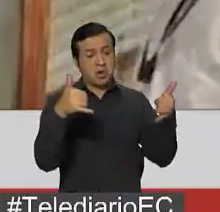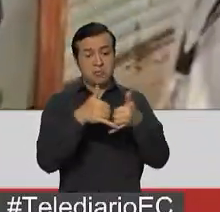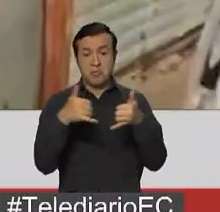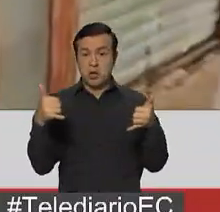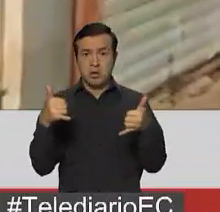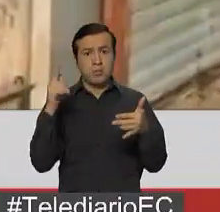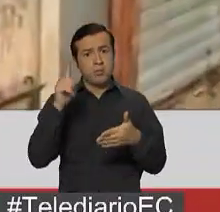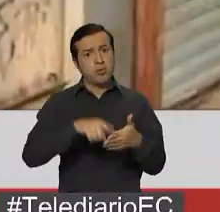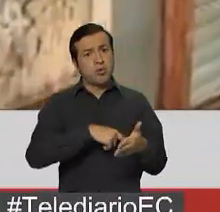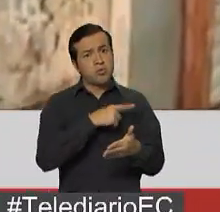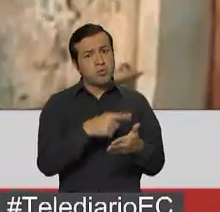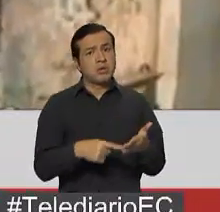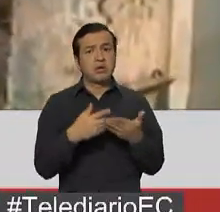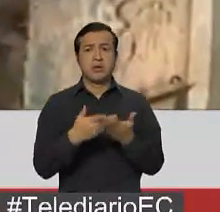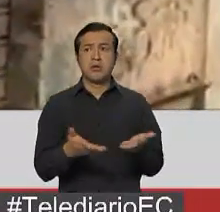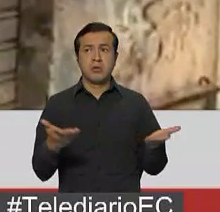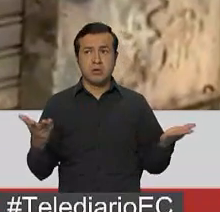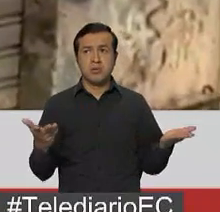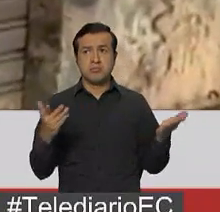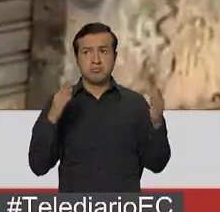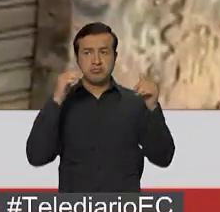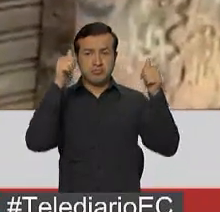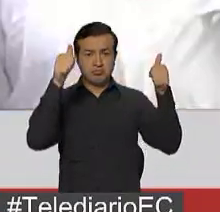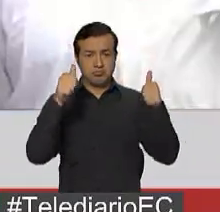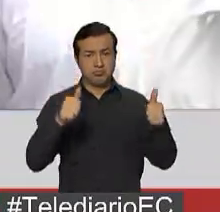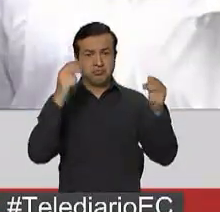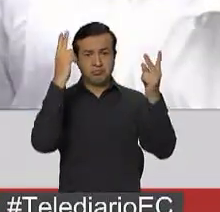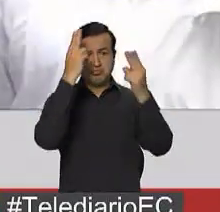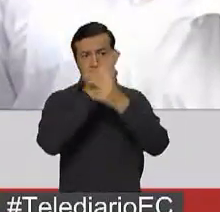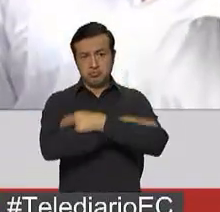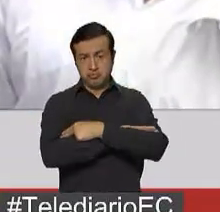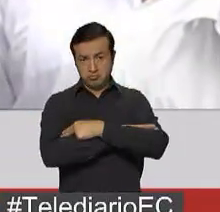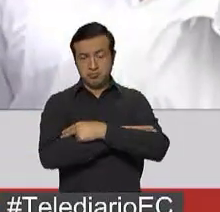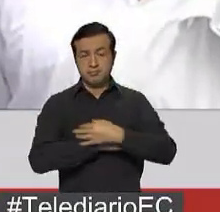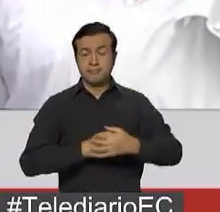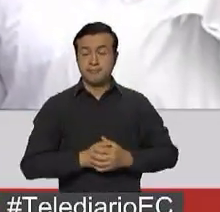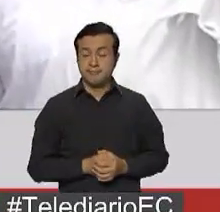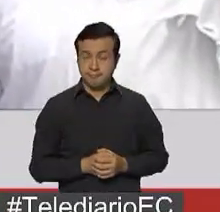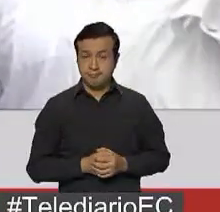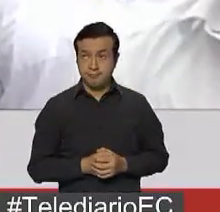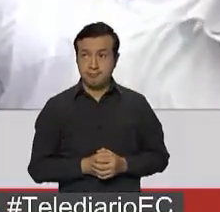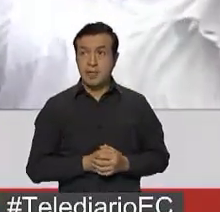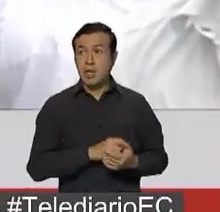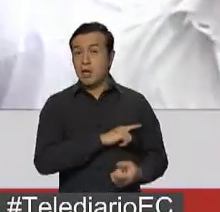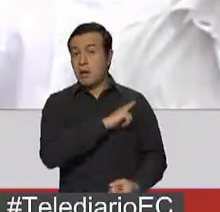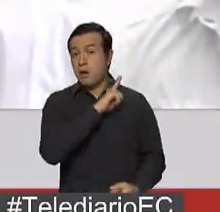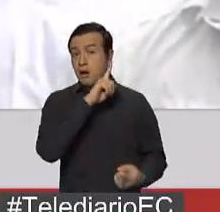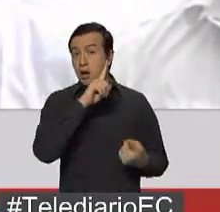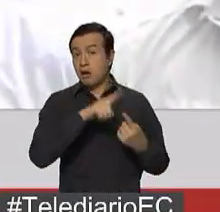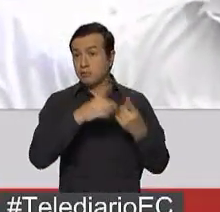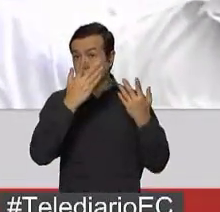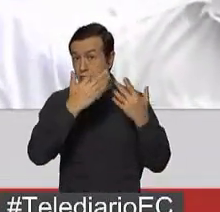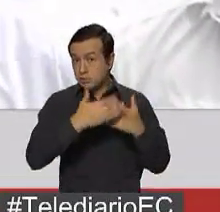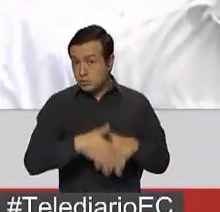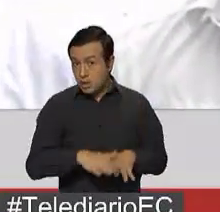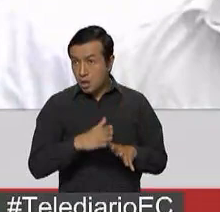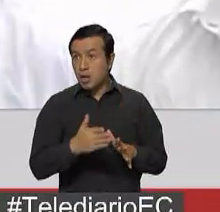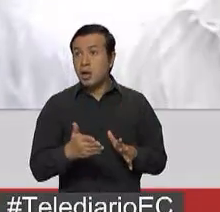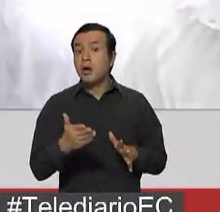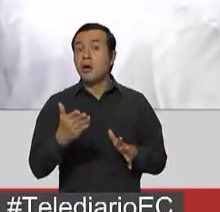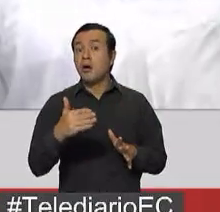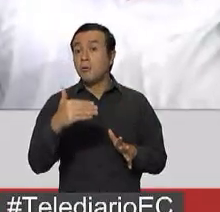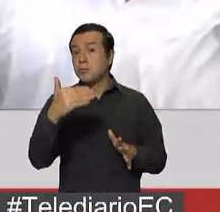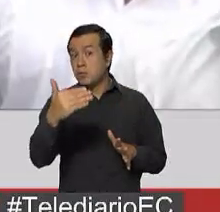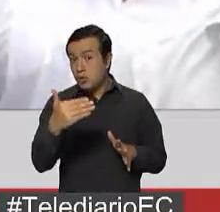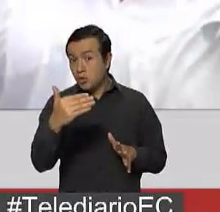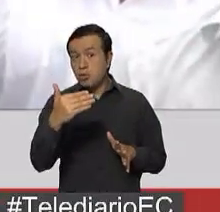que no estaban autorizados y fueron clausurados que se mantendrá hasta que las reglas labores se puedan reanudar normalmente